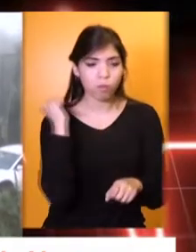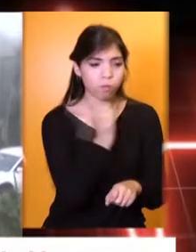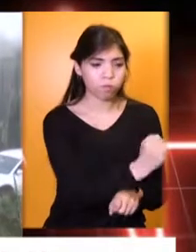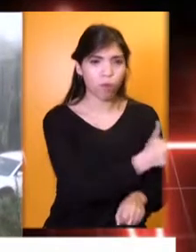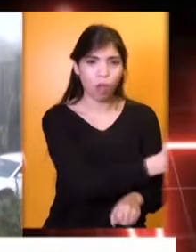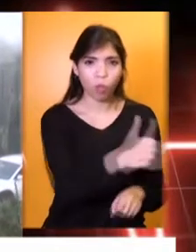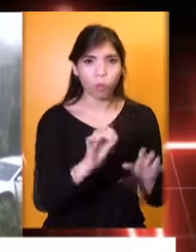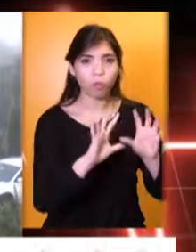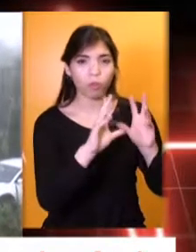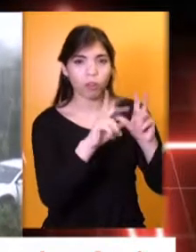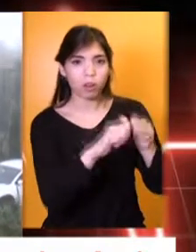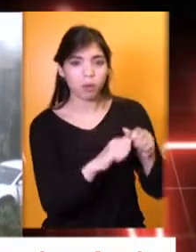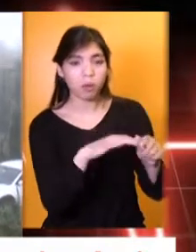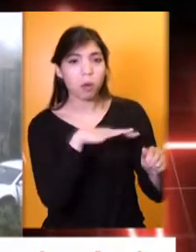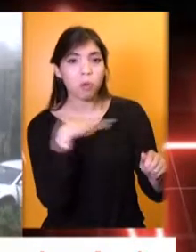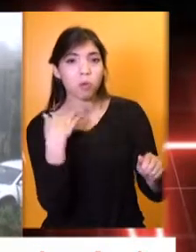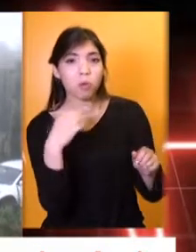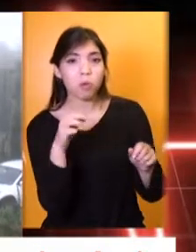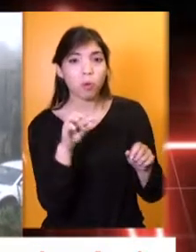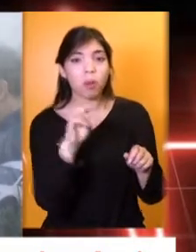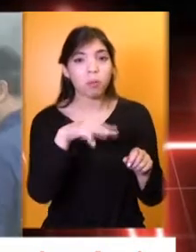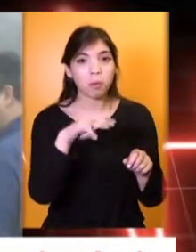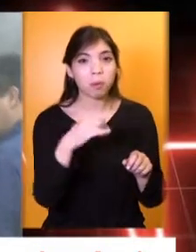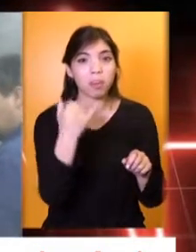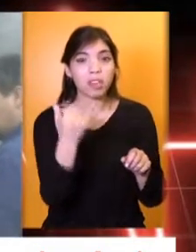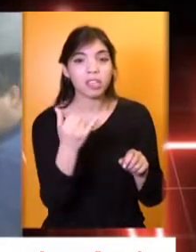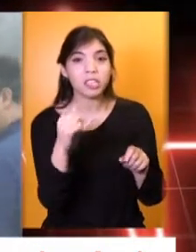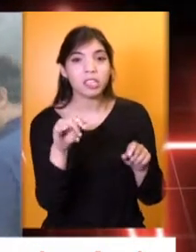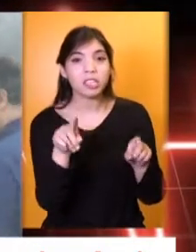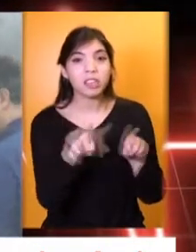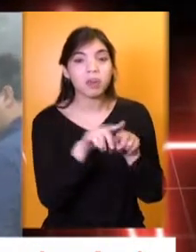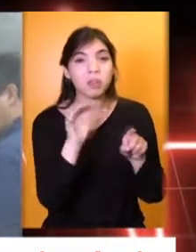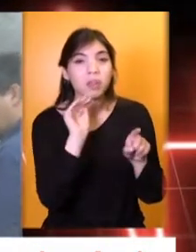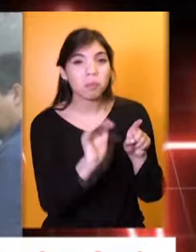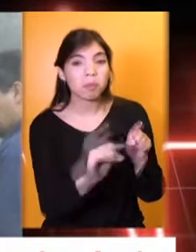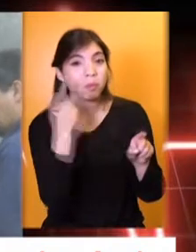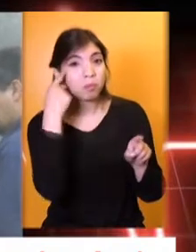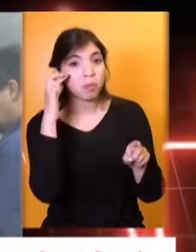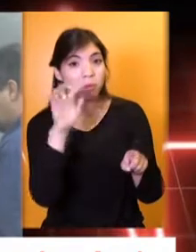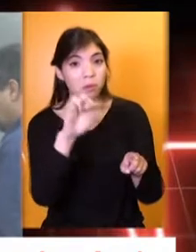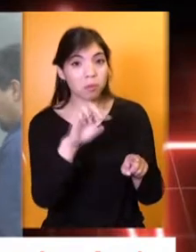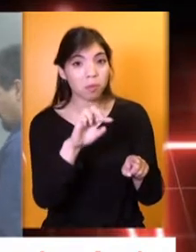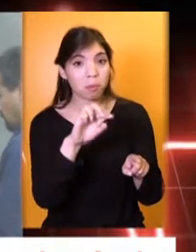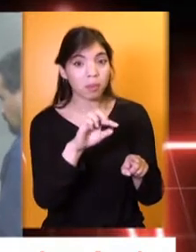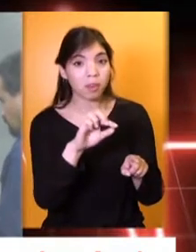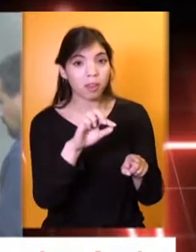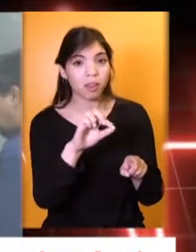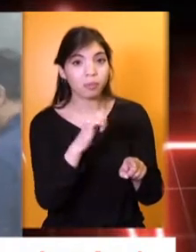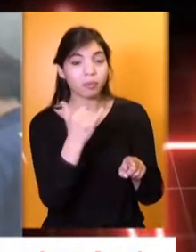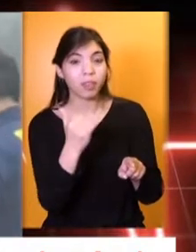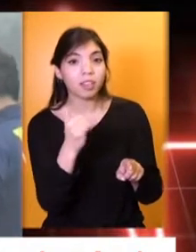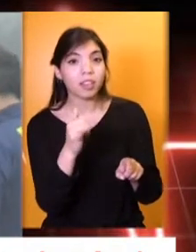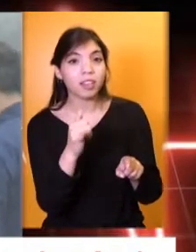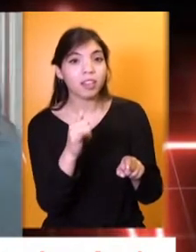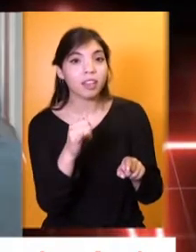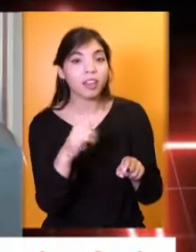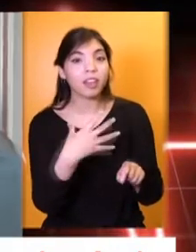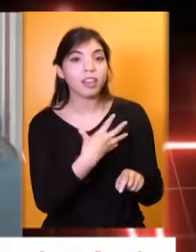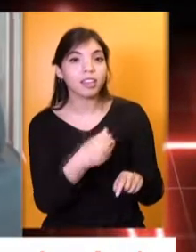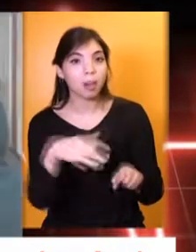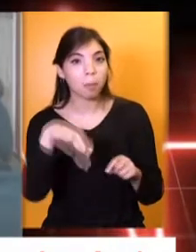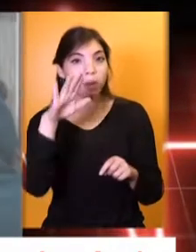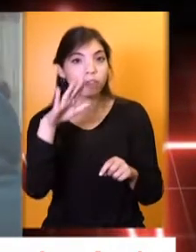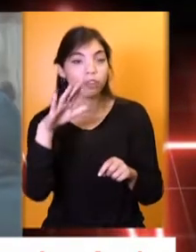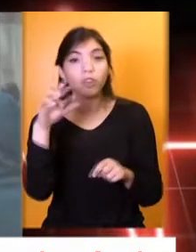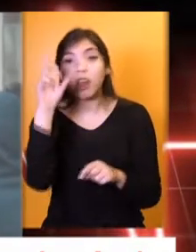la madre y hermana menor de la mujer, mientras que ella y su padre están con lesiones graves internados en el hospital de Valdivia.